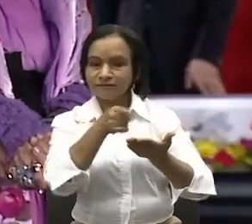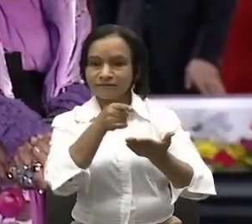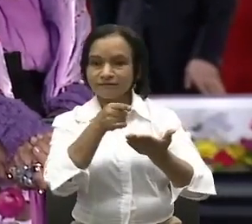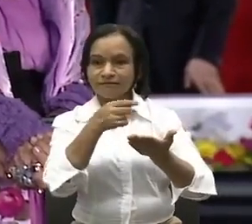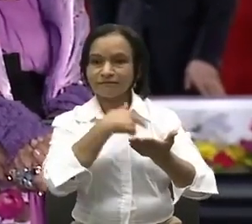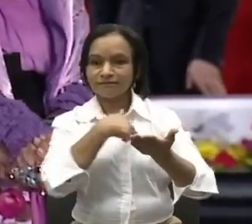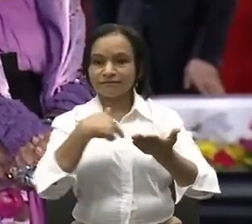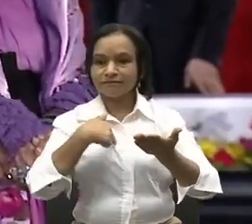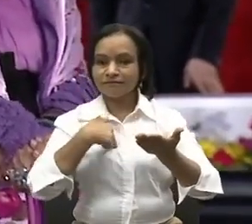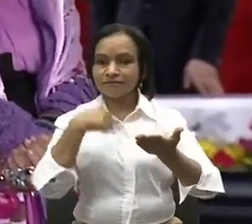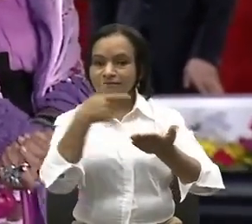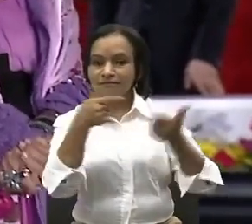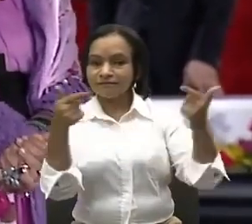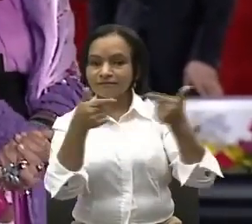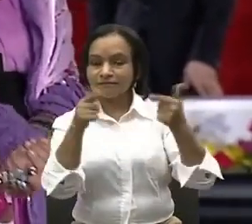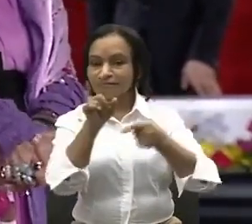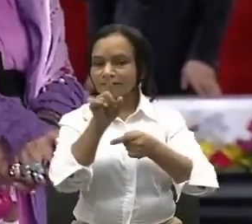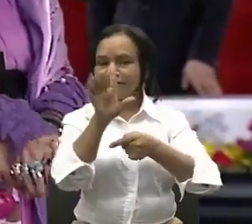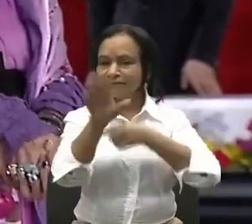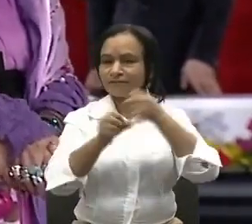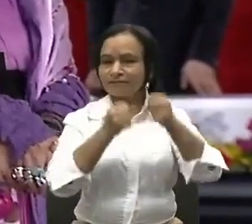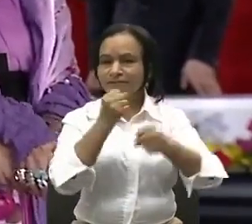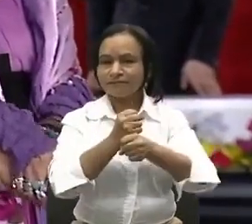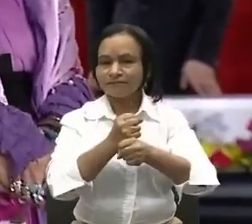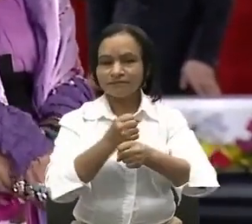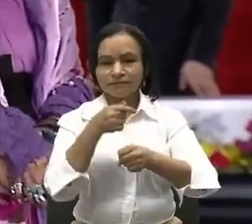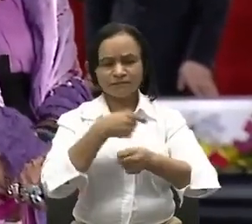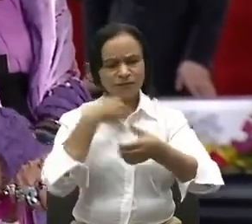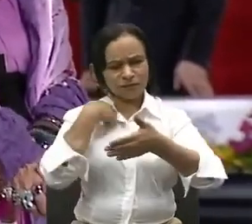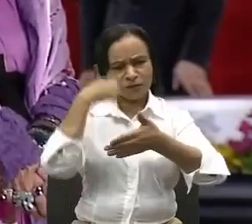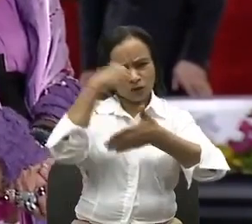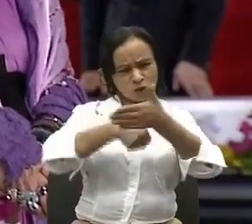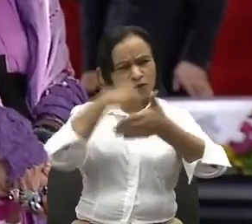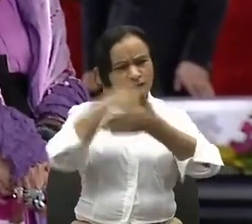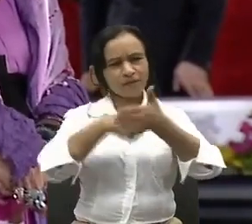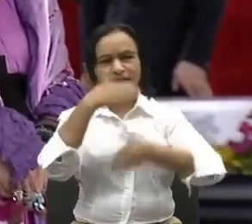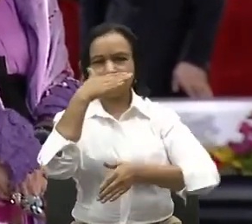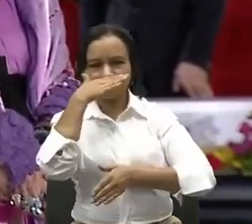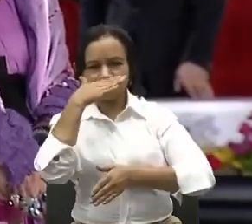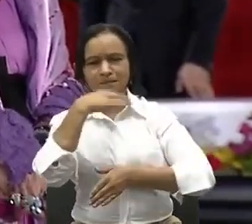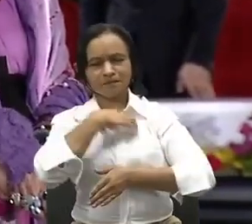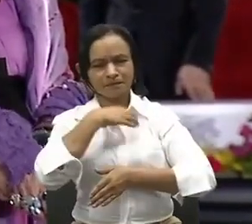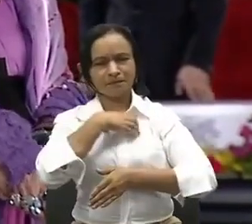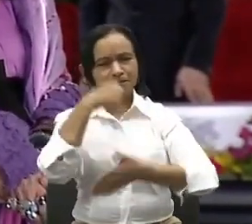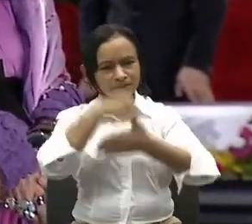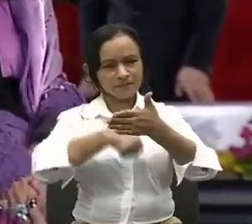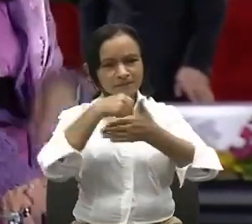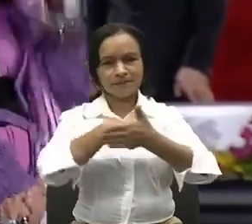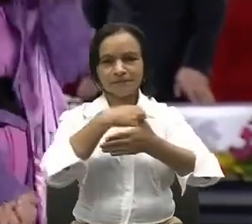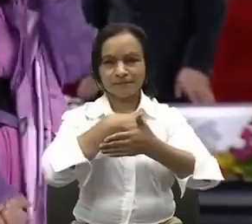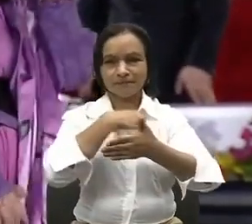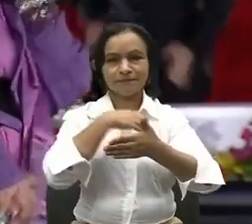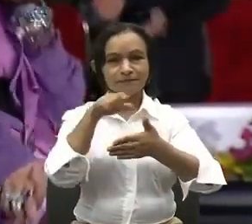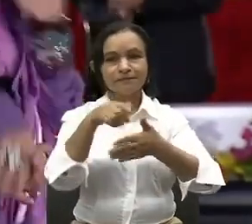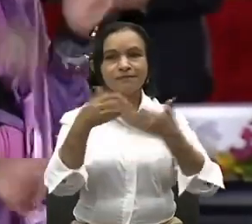cuando se dio el ataque y tenías 15 años ahí? Defender la revolución, comandante. ¿Y?